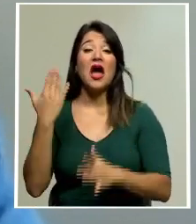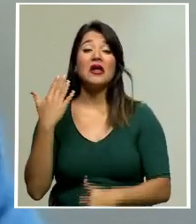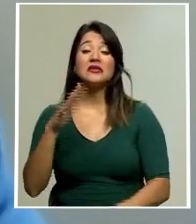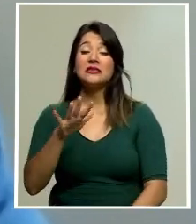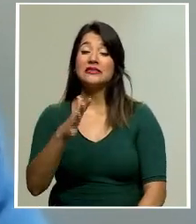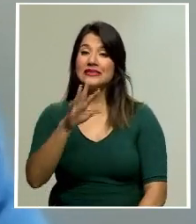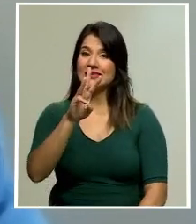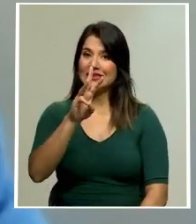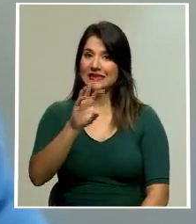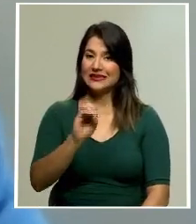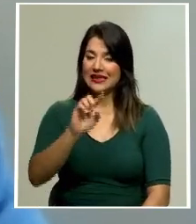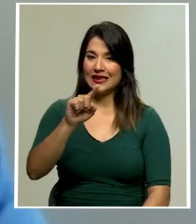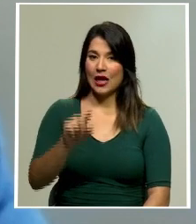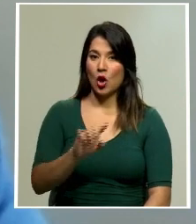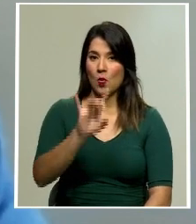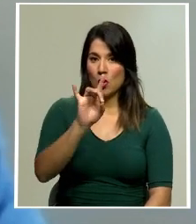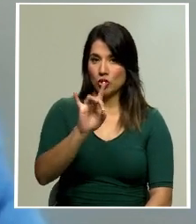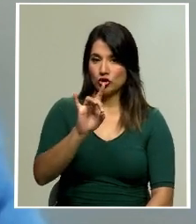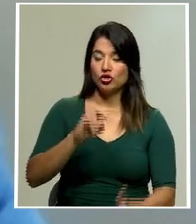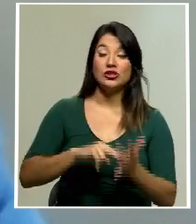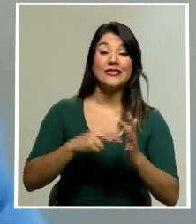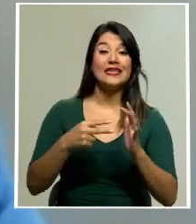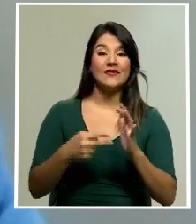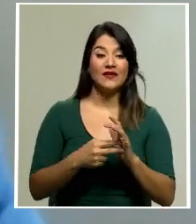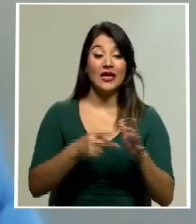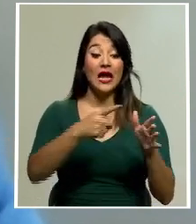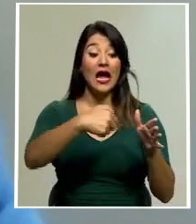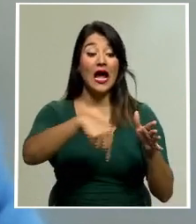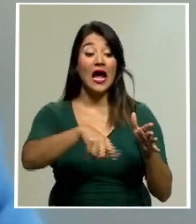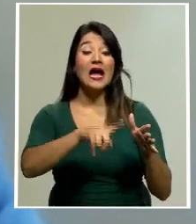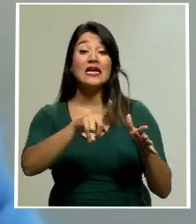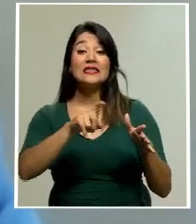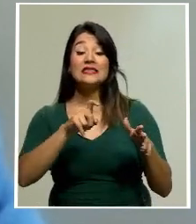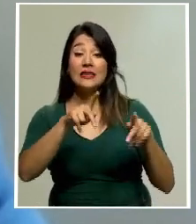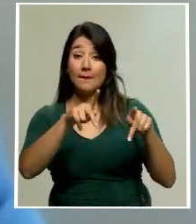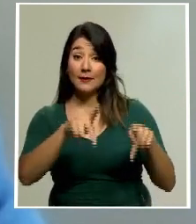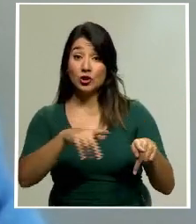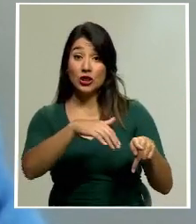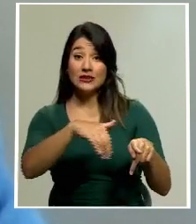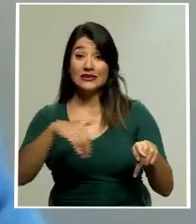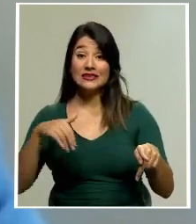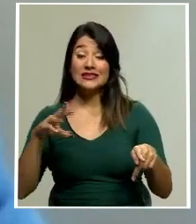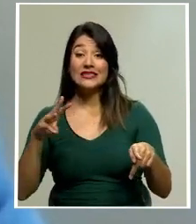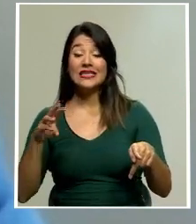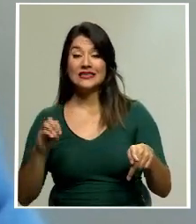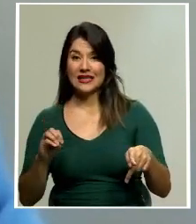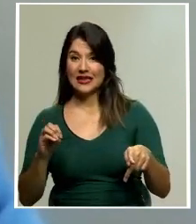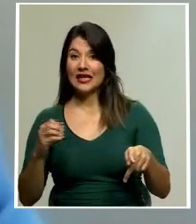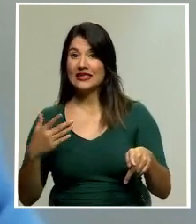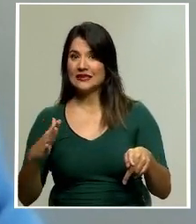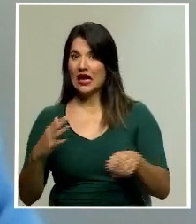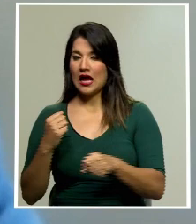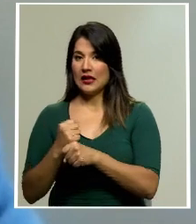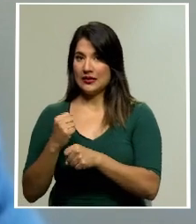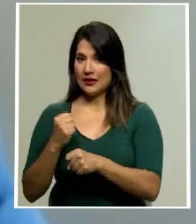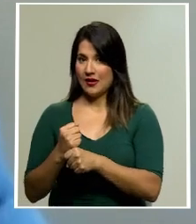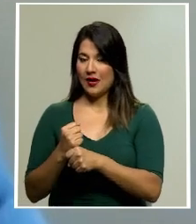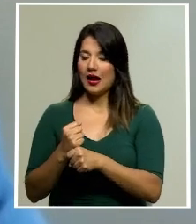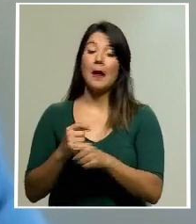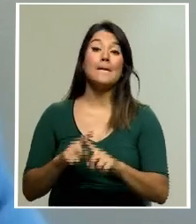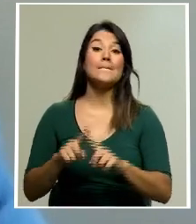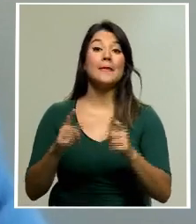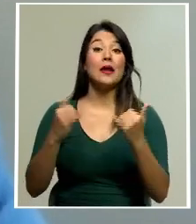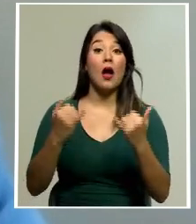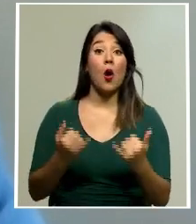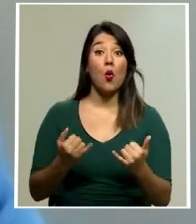60.8, es decir, de cada 100 personas en edad de trabajar, 60 estaban participando en el mercado laboral. Ahora,